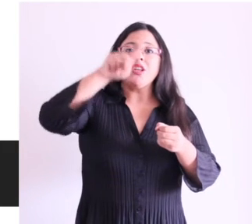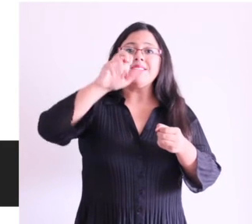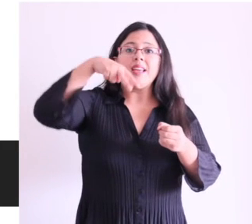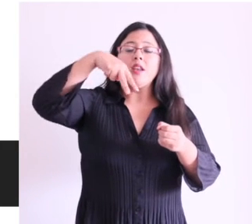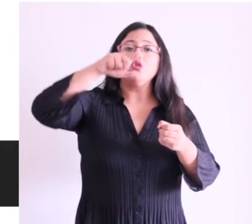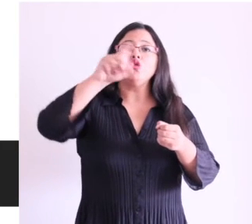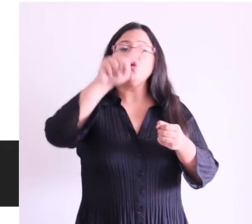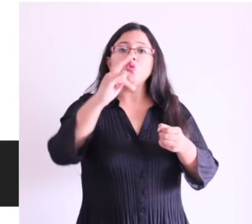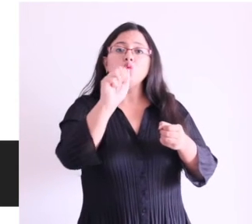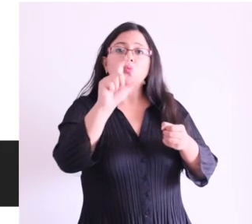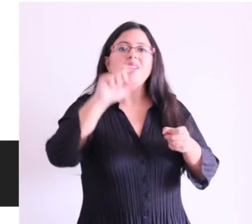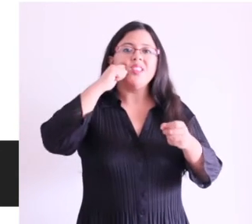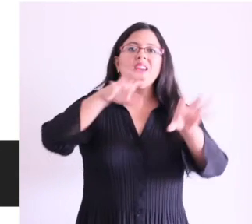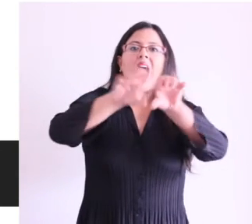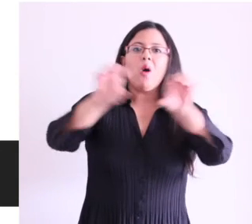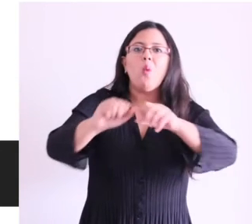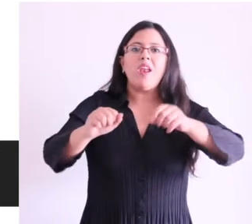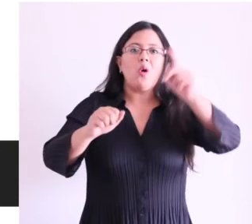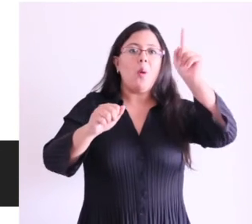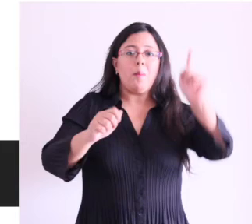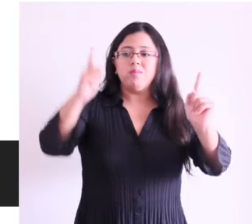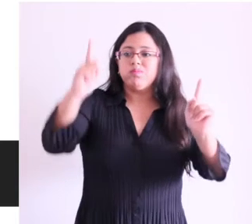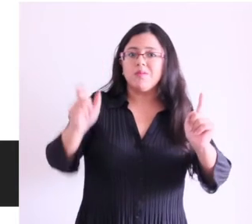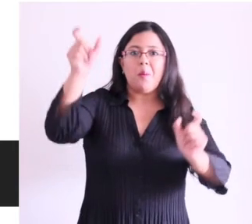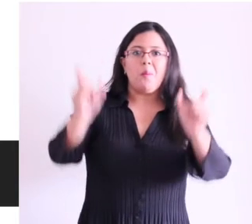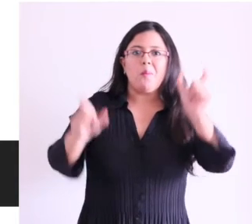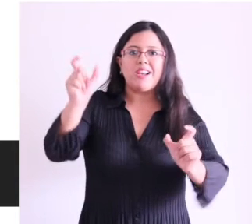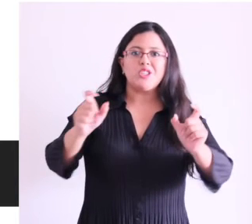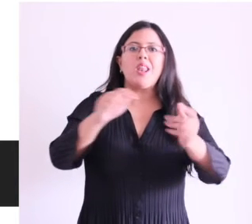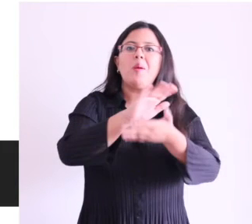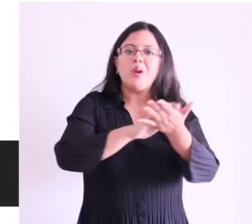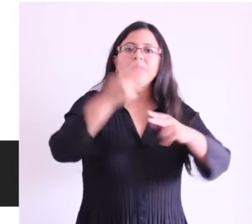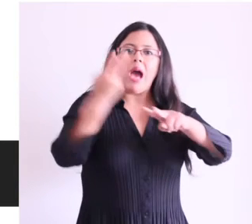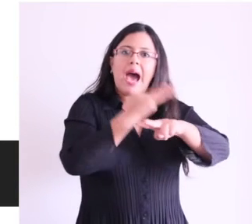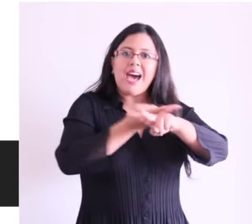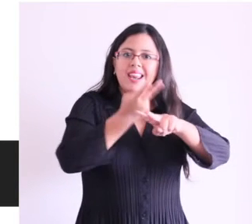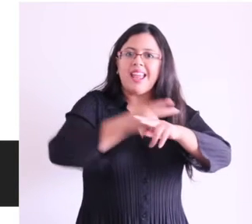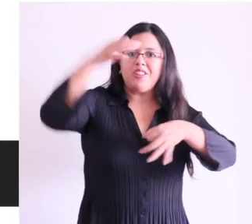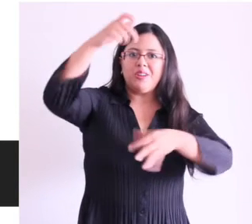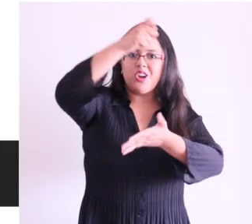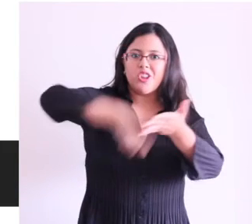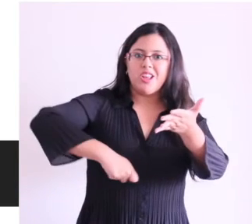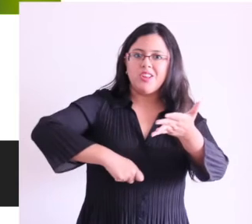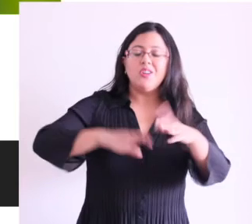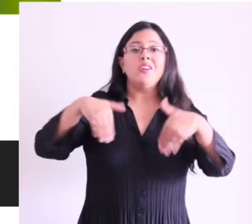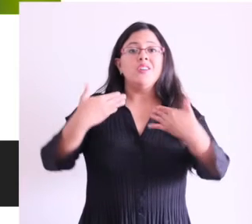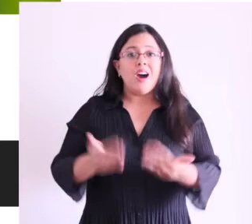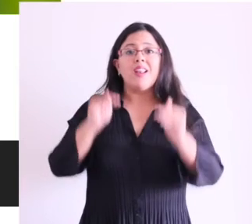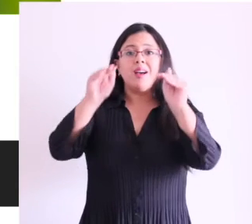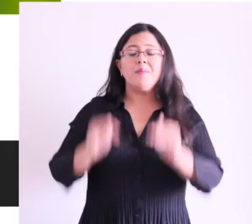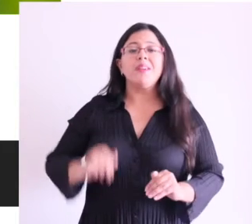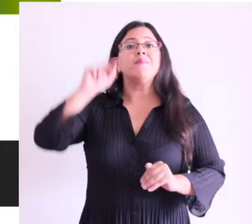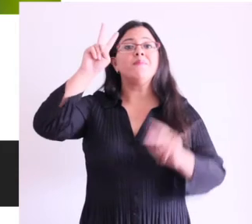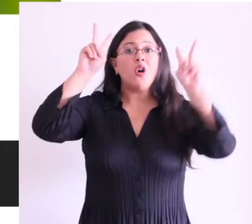se perfecciona por el solo consentimiento de las partes, y acá tenemos como ejemplo el arriendo en términos generales. Para seguir en